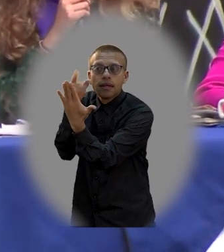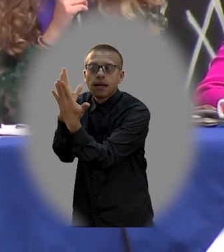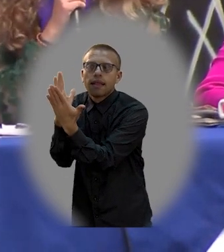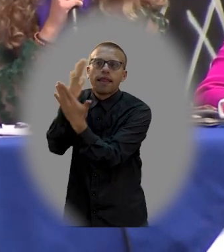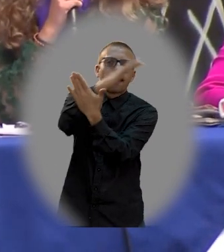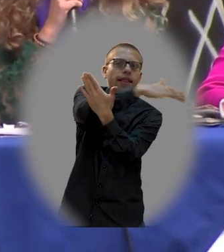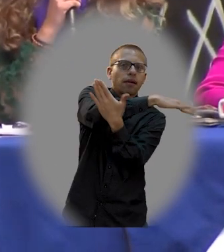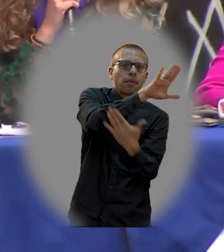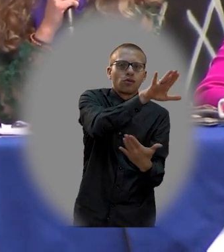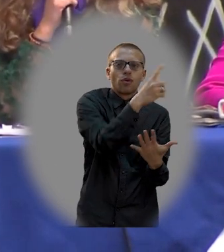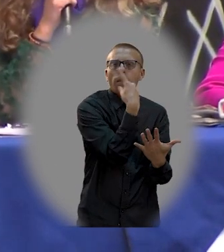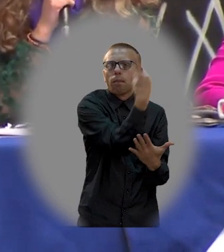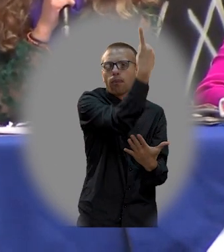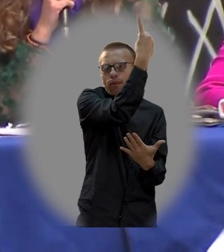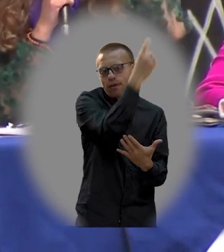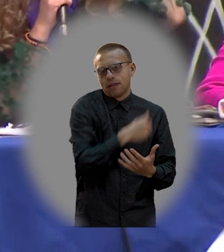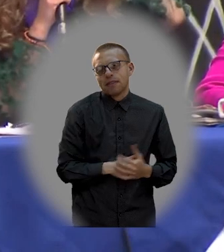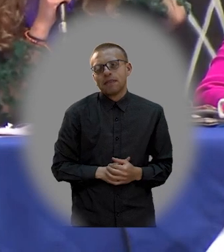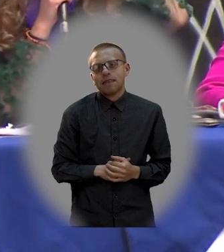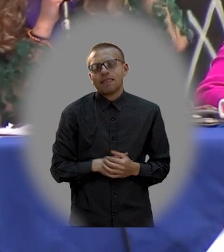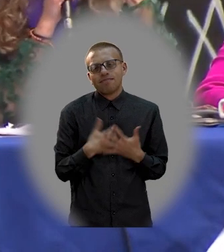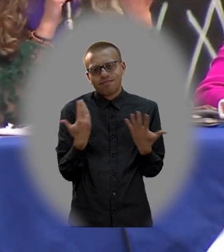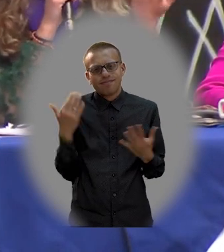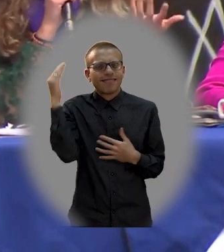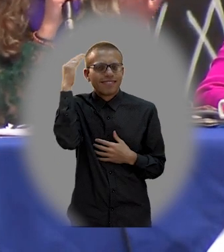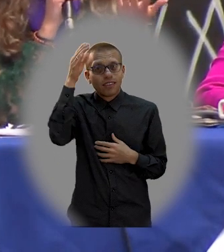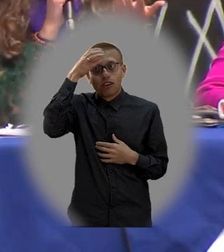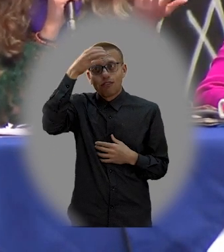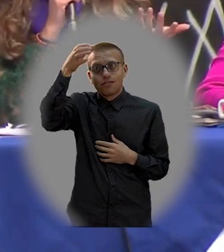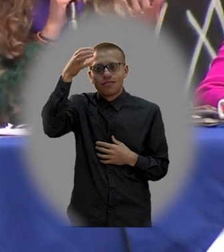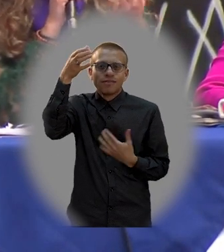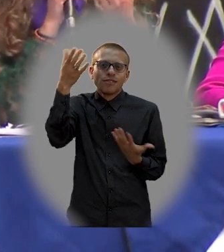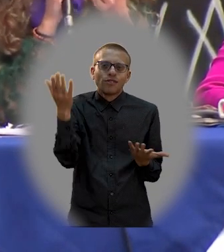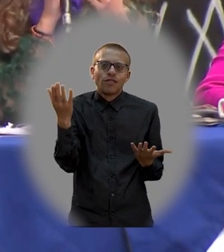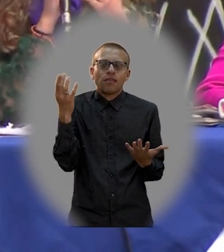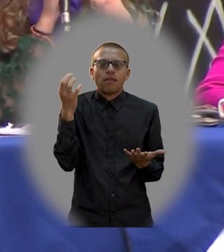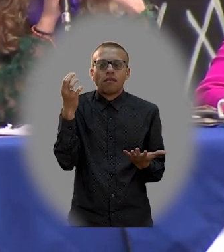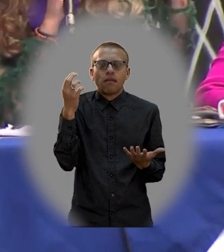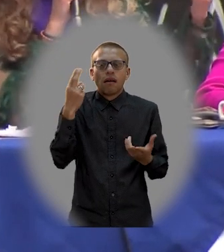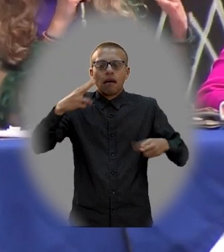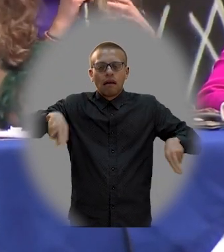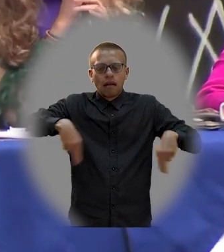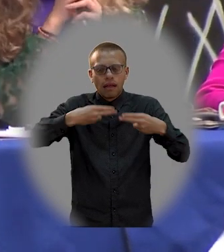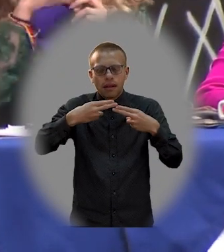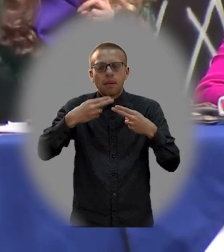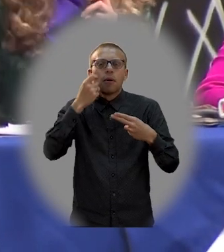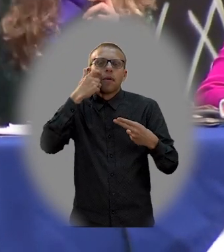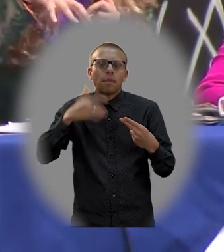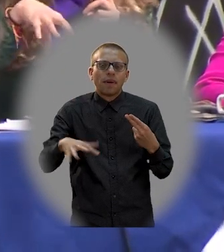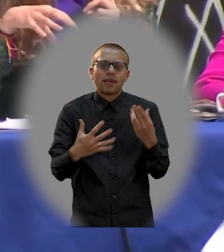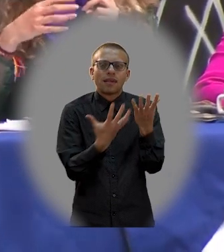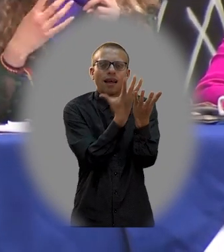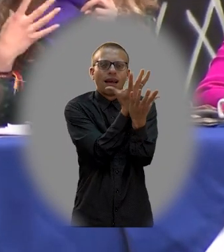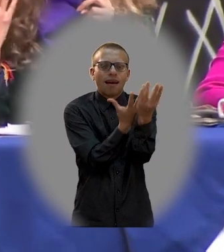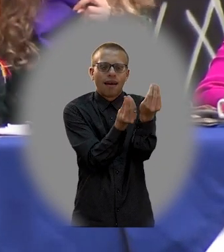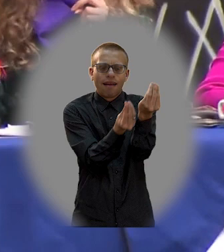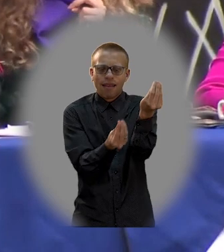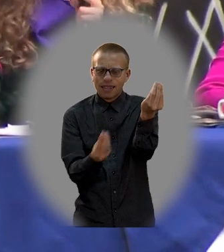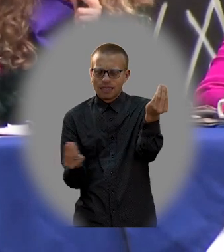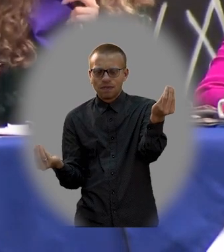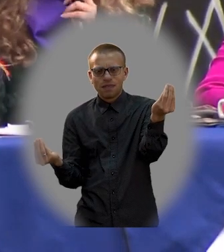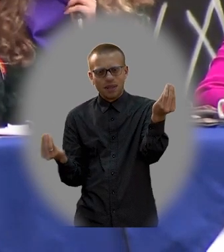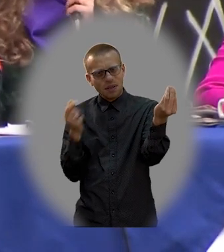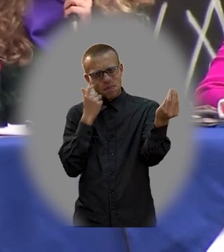política? Teniendo en cuenta que el concepto de género también nos pretende como clasificar de un lado al otro cuando